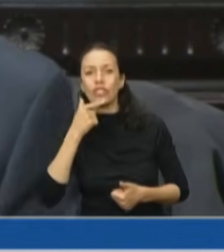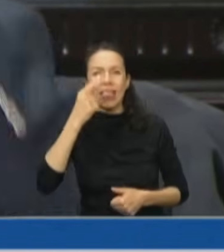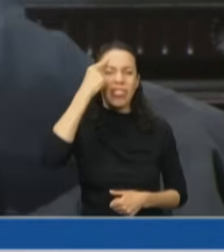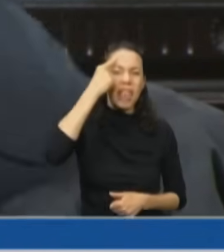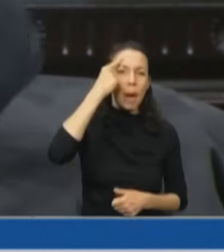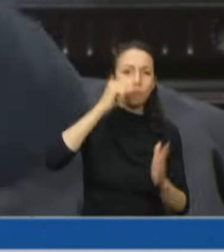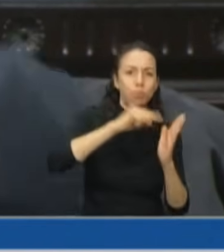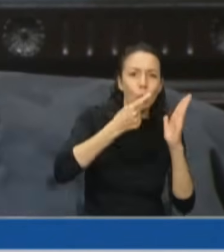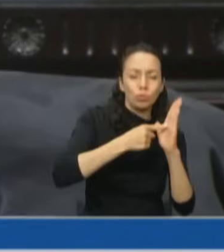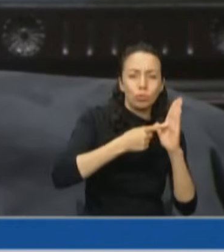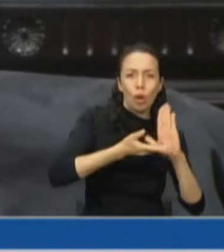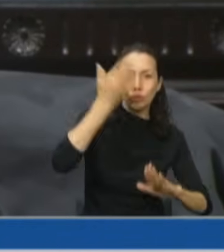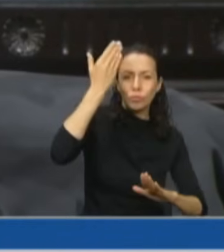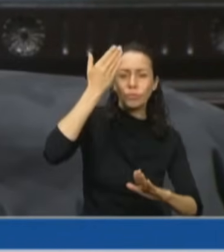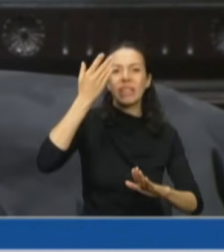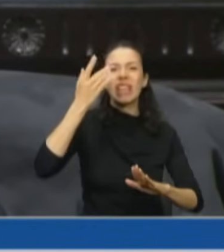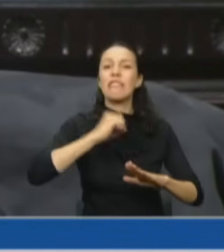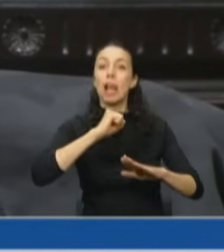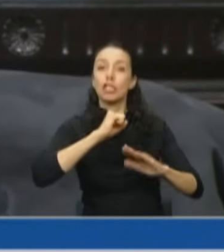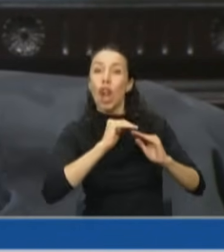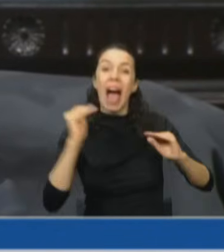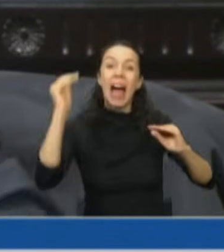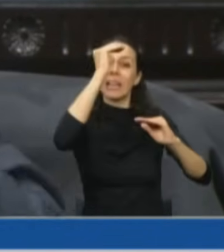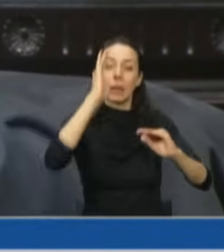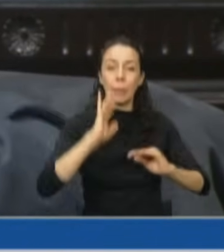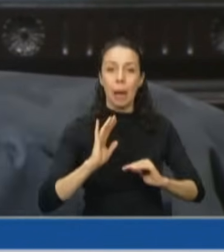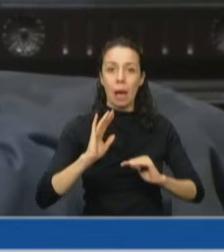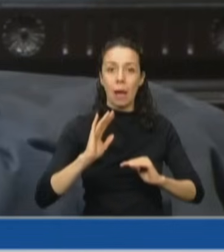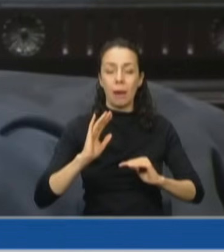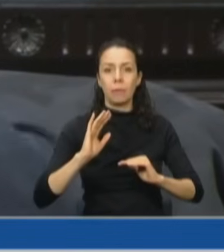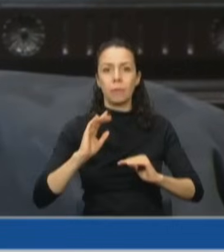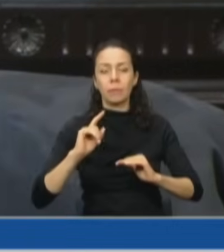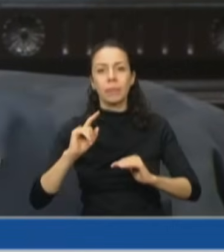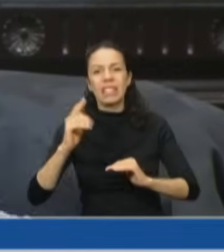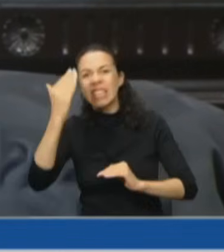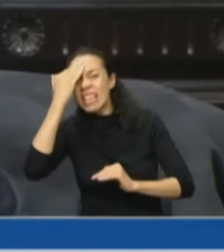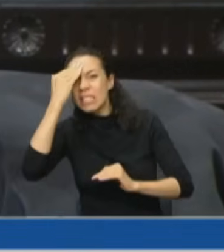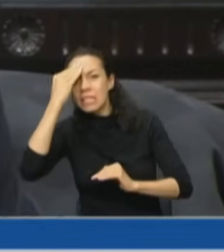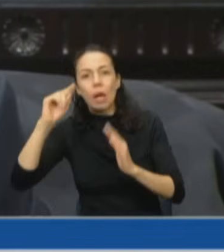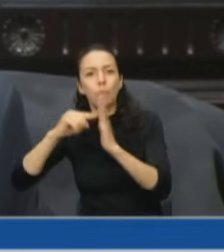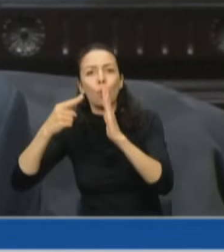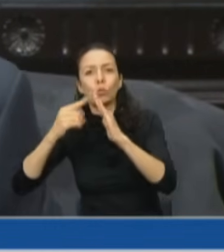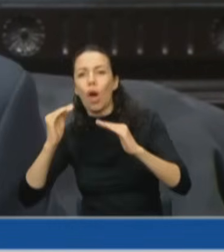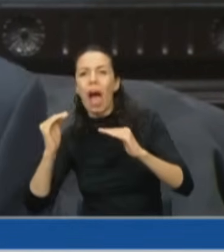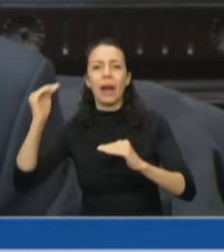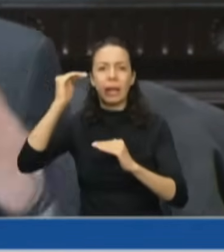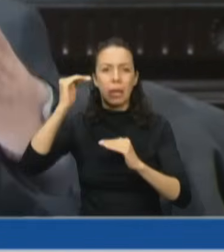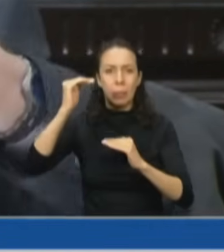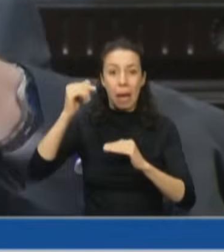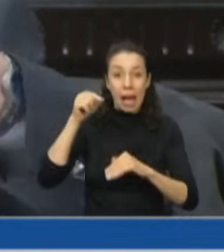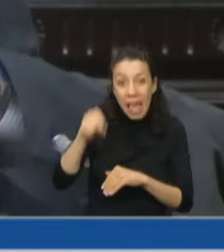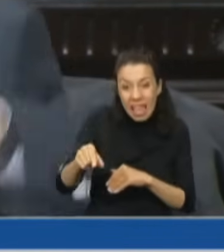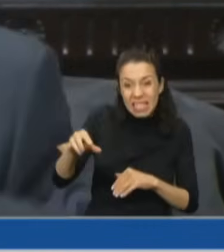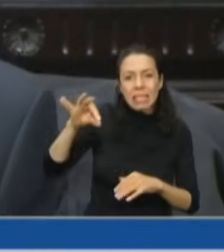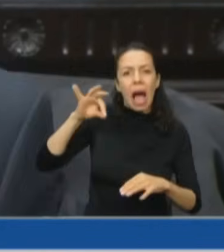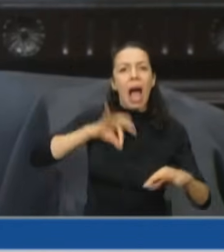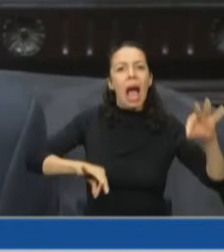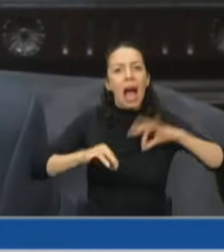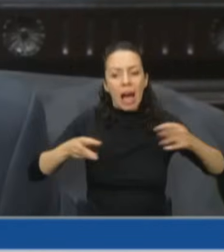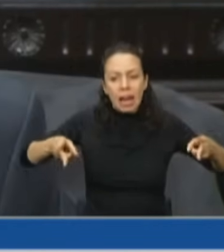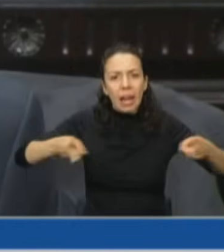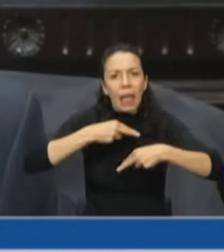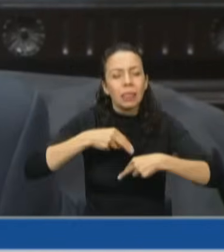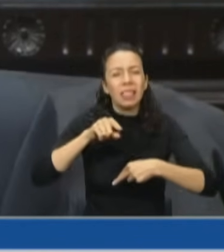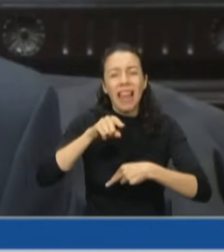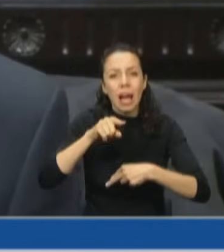10 puntos, 15 puntos por encima de la inflación. Son tasas de renta que no existen en los países civilizados que ustedes